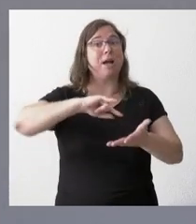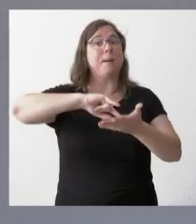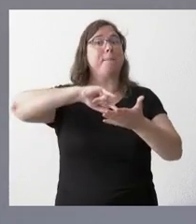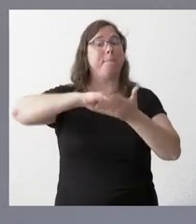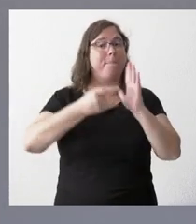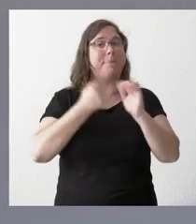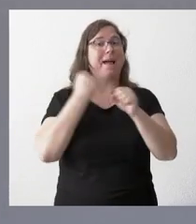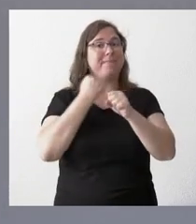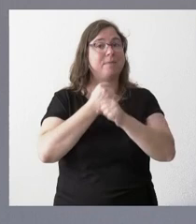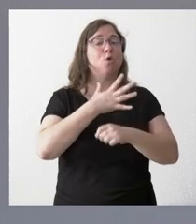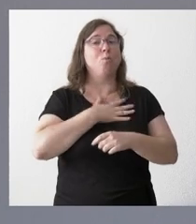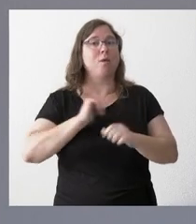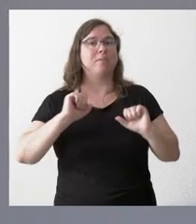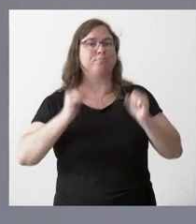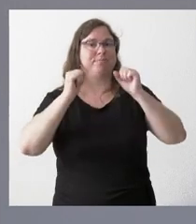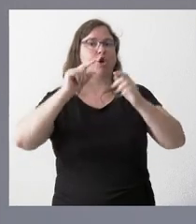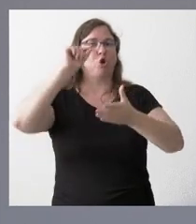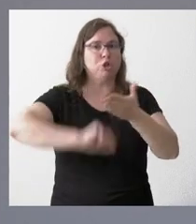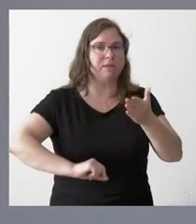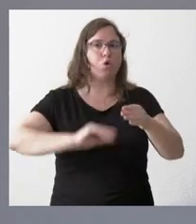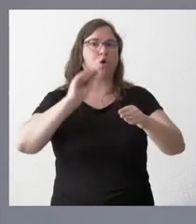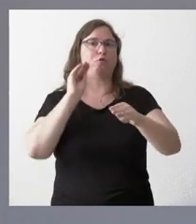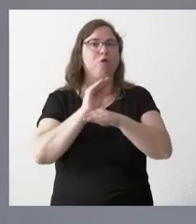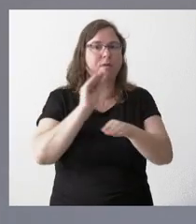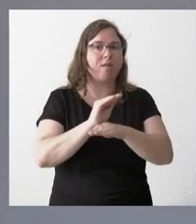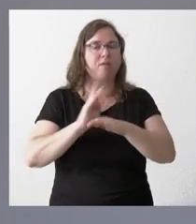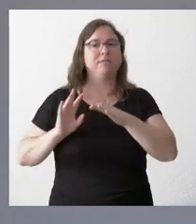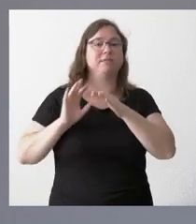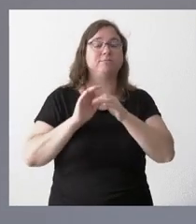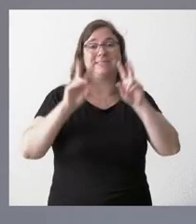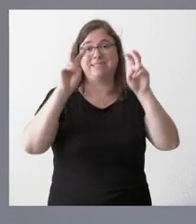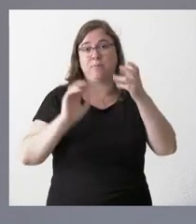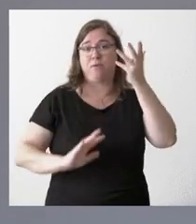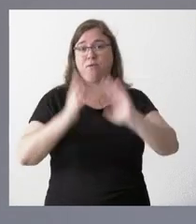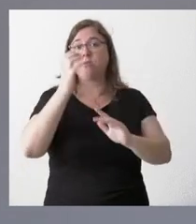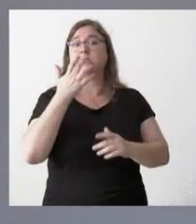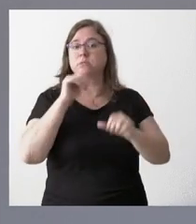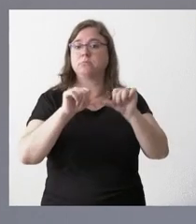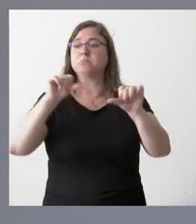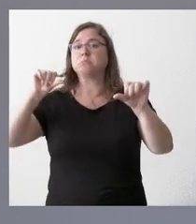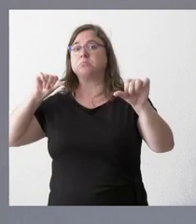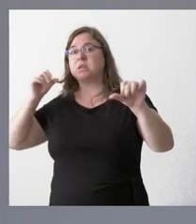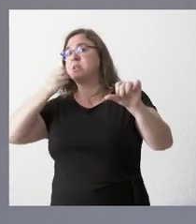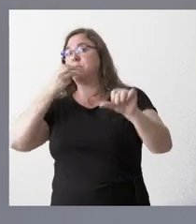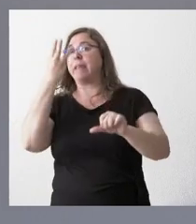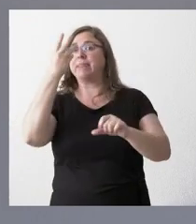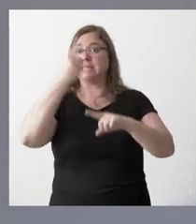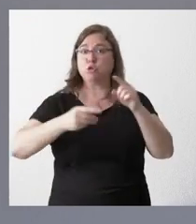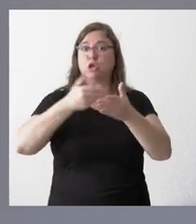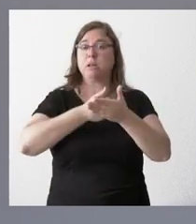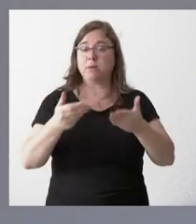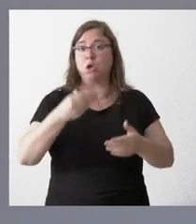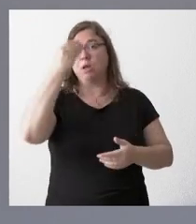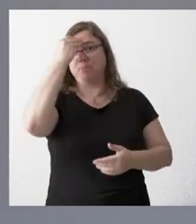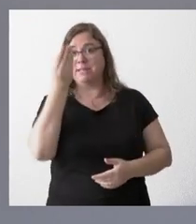pueda haber contratación, formación, que tengan que ver con esta materia. Y si algo ha funcionado bien con 3,5 millones, creemos que